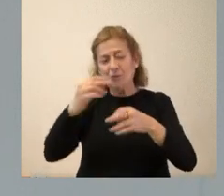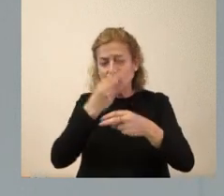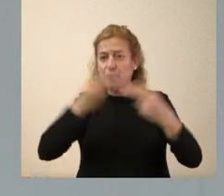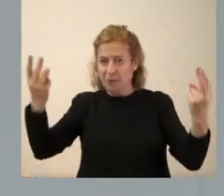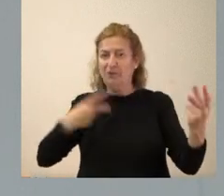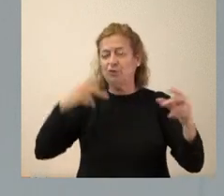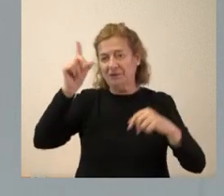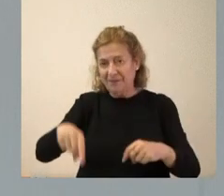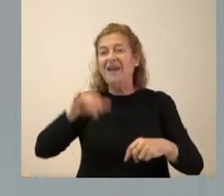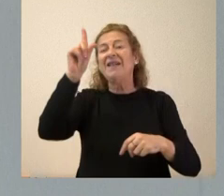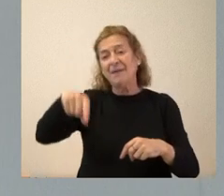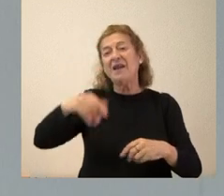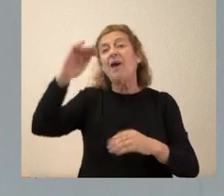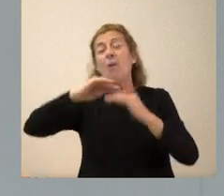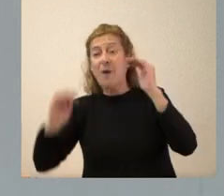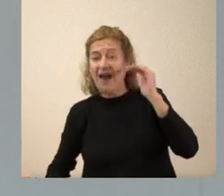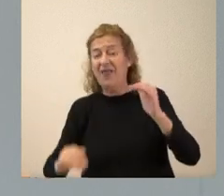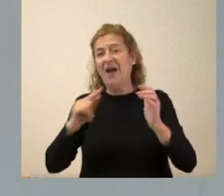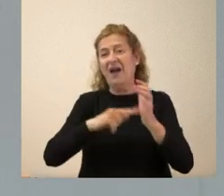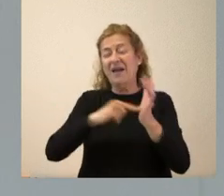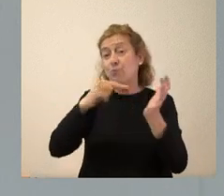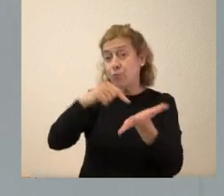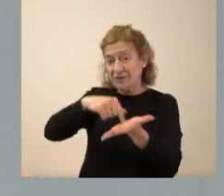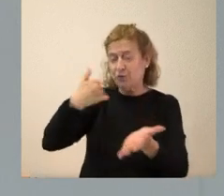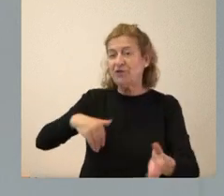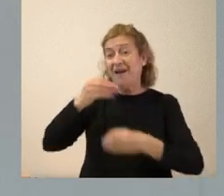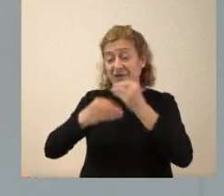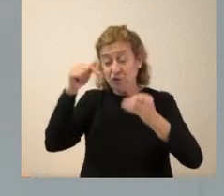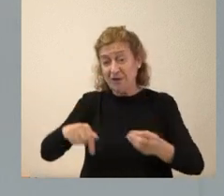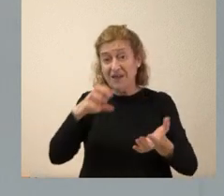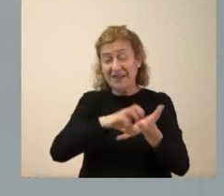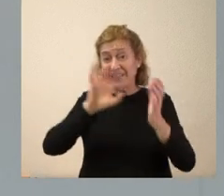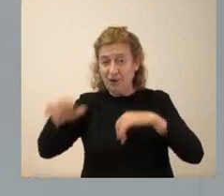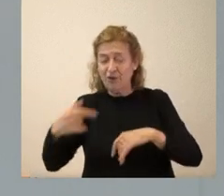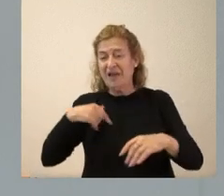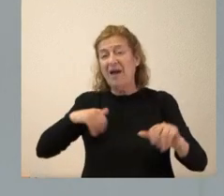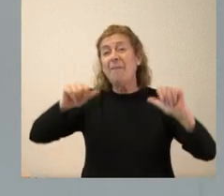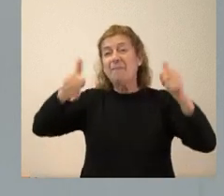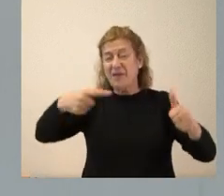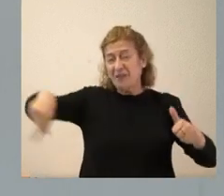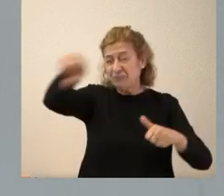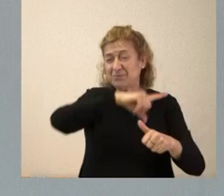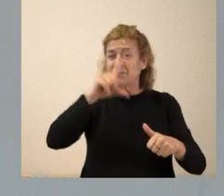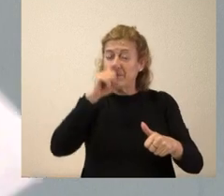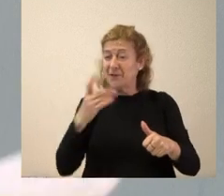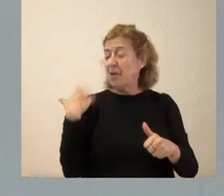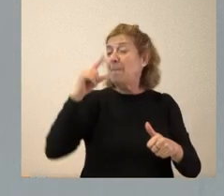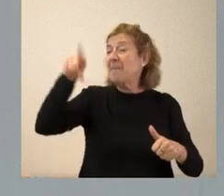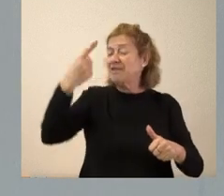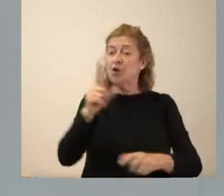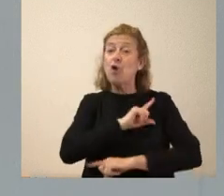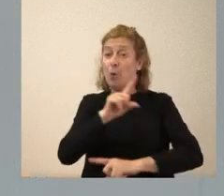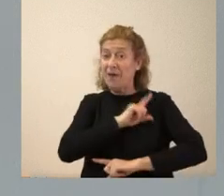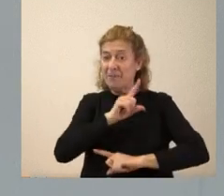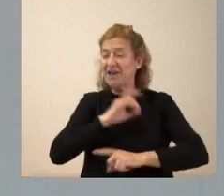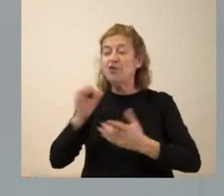como lo va también la bajada de impuestos que ya hemos hecho en nuestra comunidad Autónoma y que entró en vigor como ustedes recordarán en el mes de noviembre y que